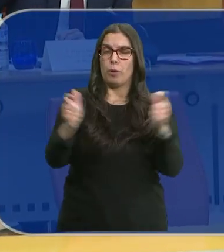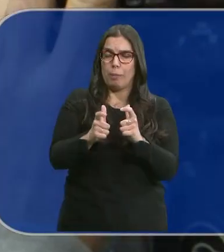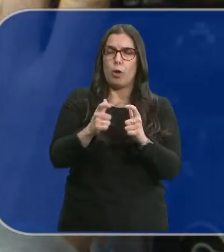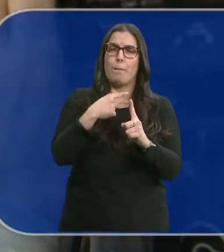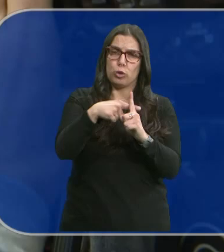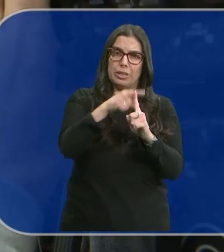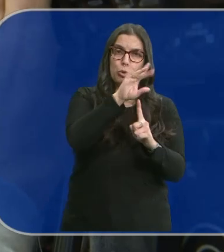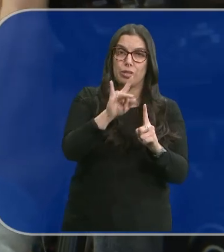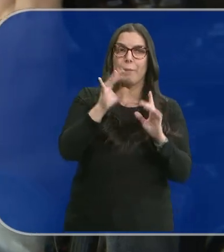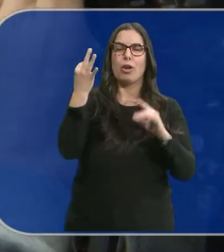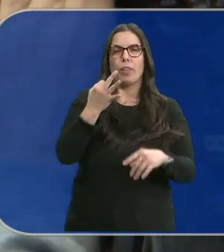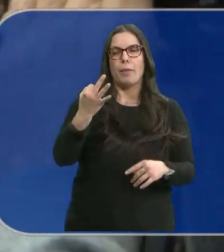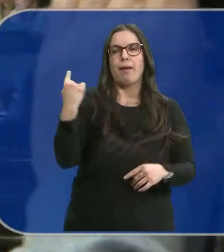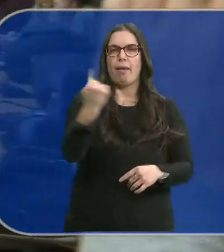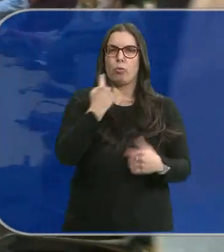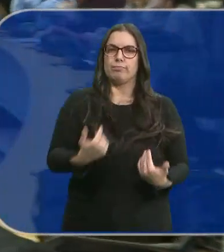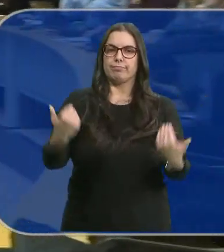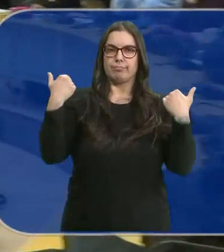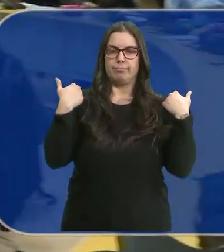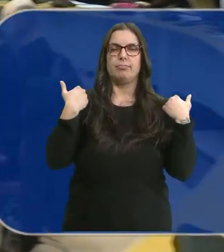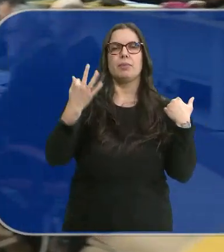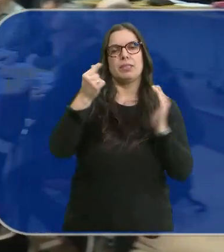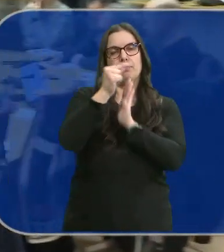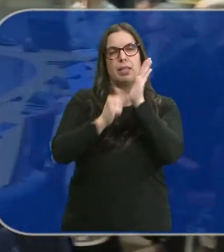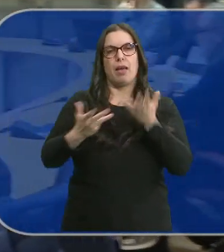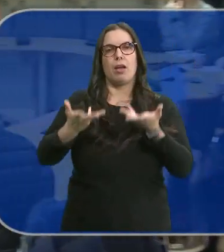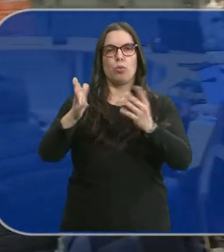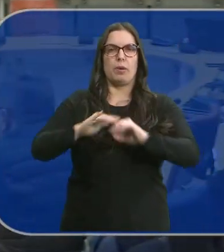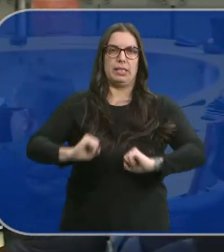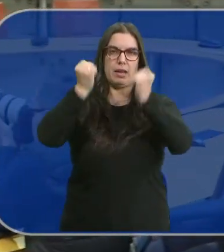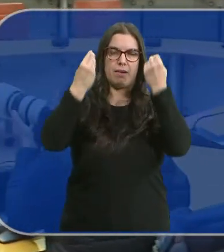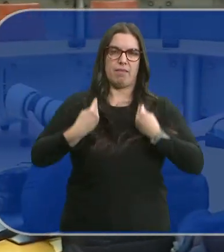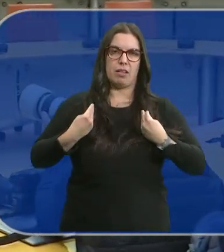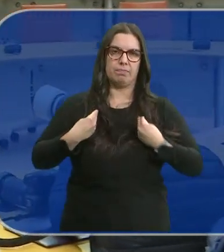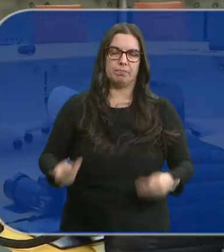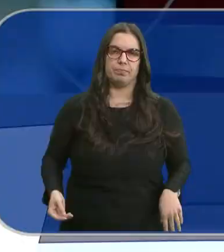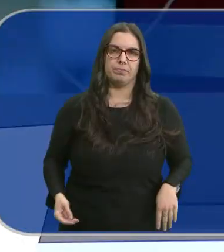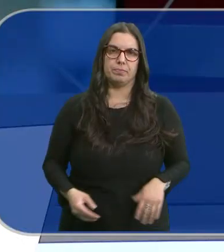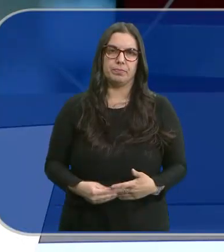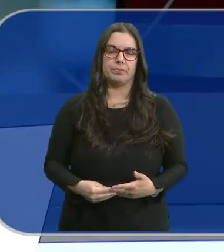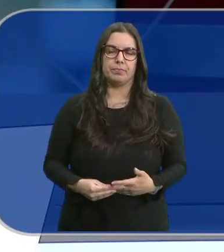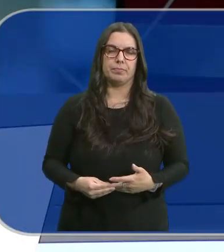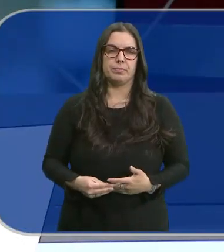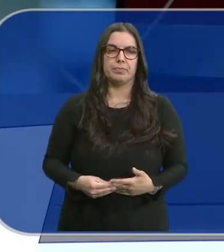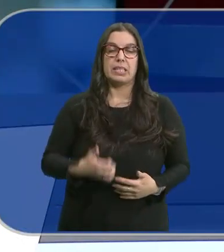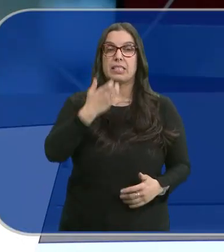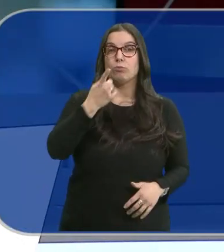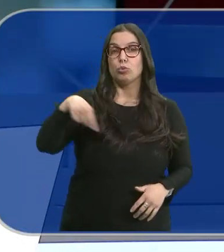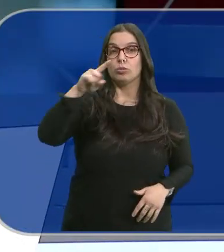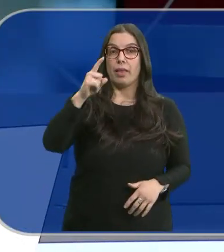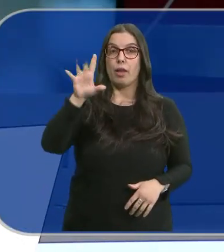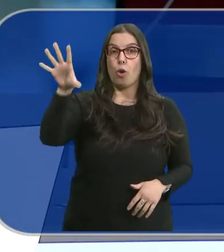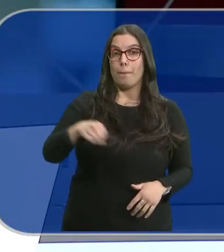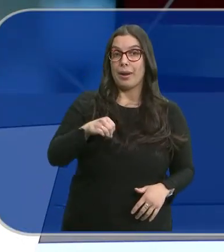la siniestralidad pasa por responsabilidad al volante y por medidas que ayuden a salvar vidas. Y si aún no han comprado la